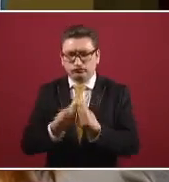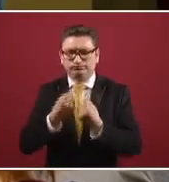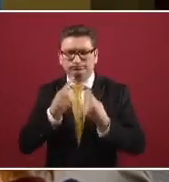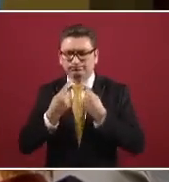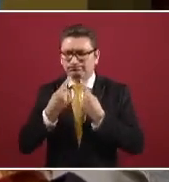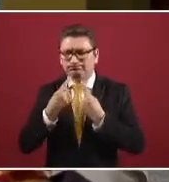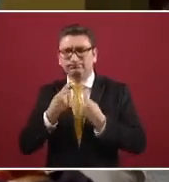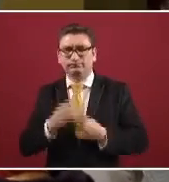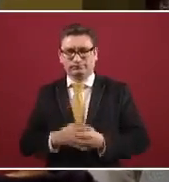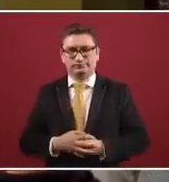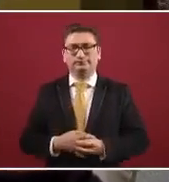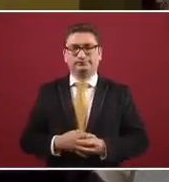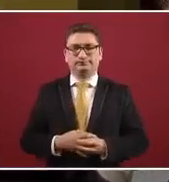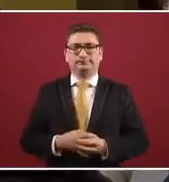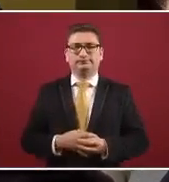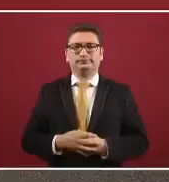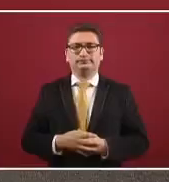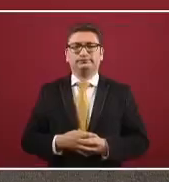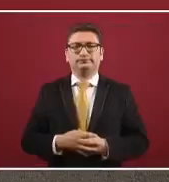y se acordó